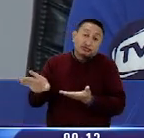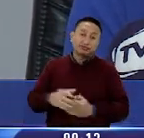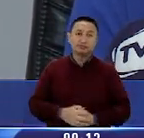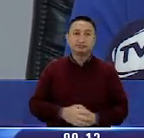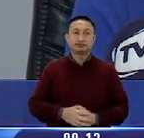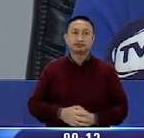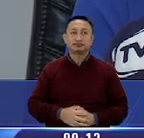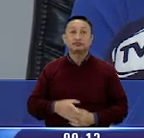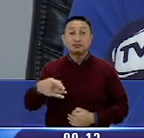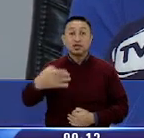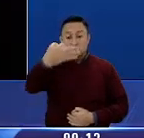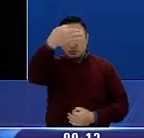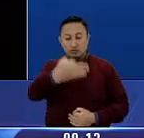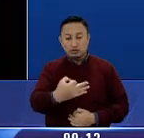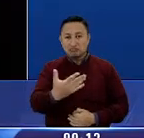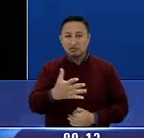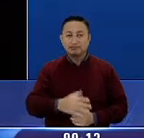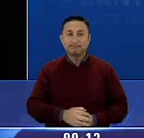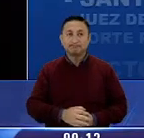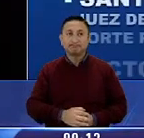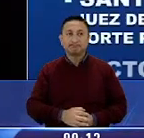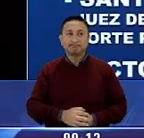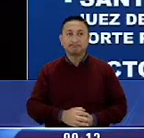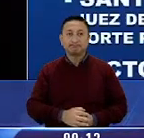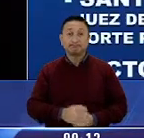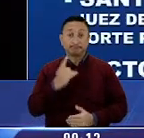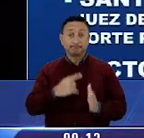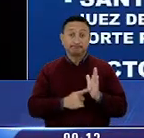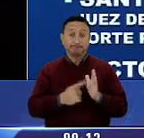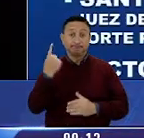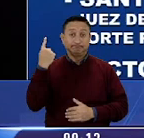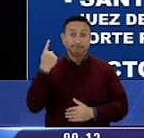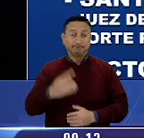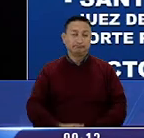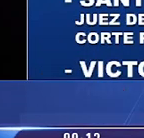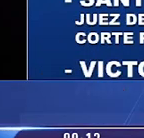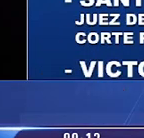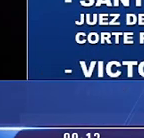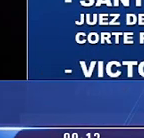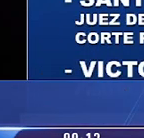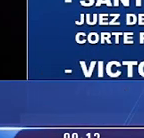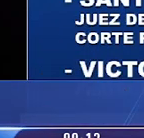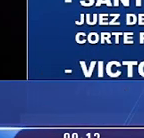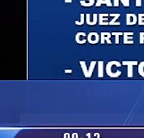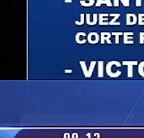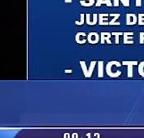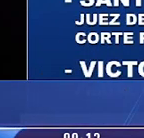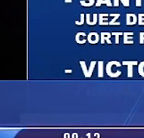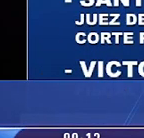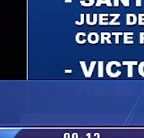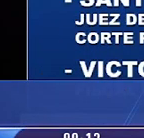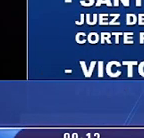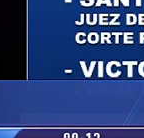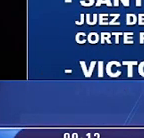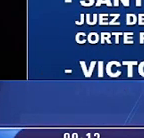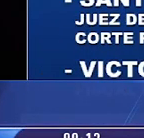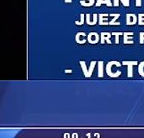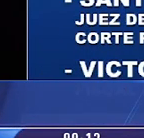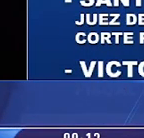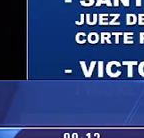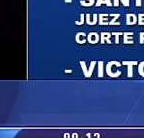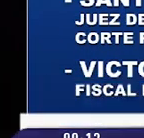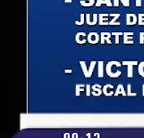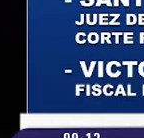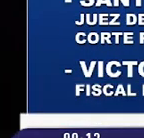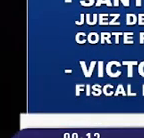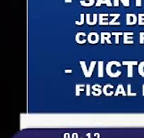es ser justos. El personal destituido fue Glenda Ortega, jueza de la Unidad Judicial del Cantón San Borondón;